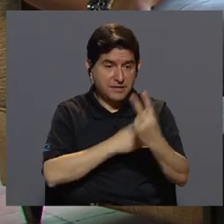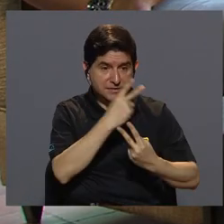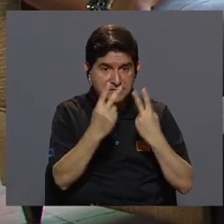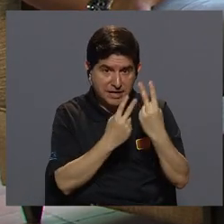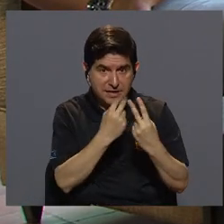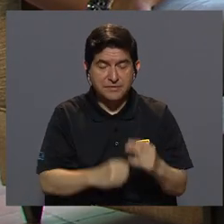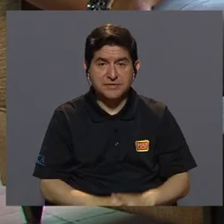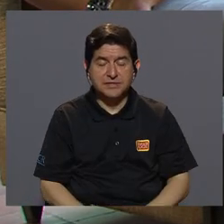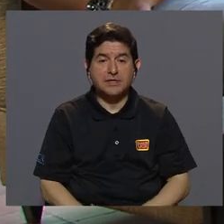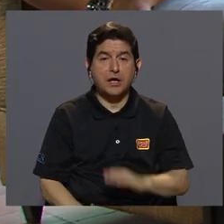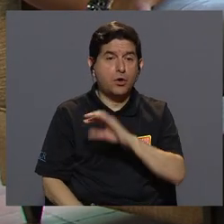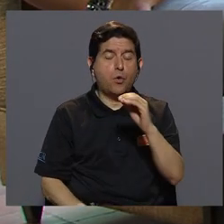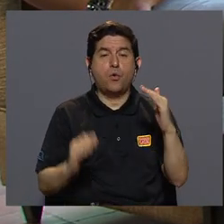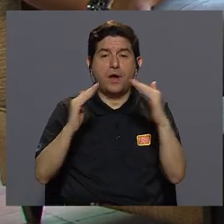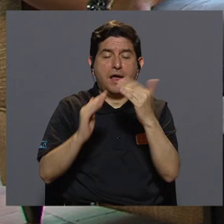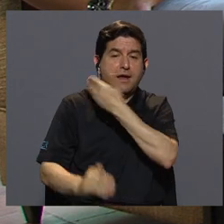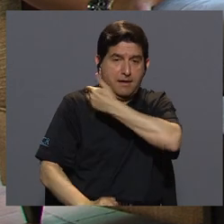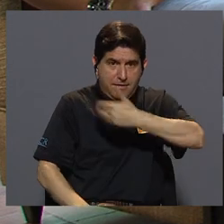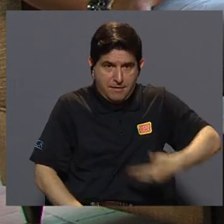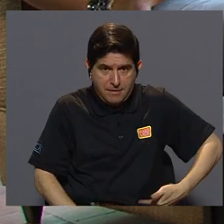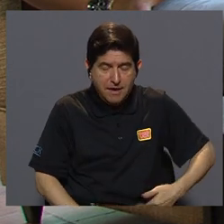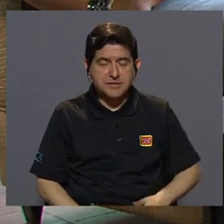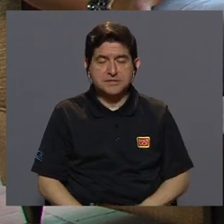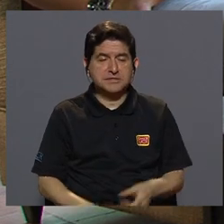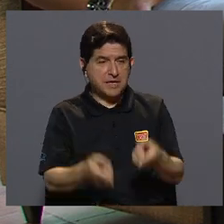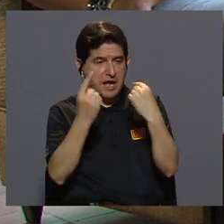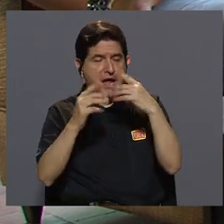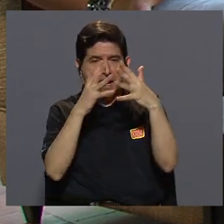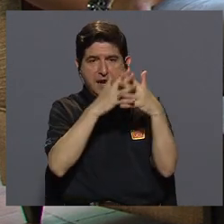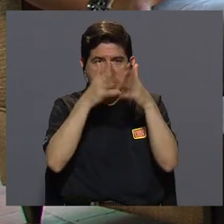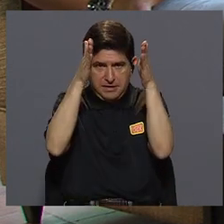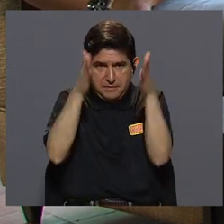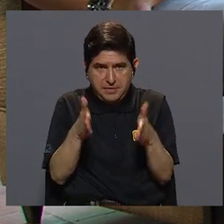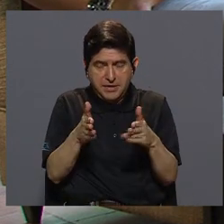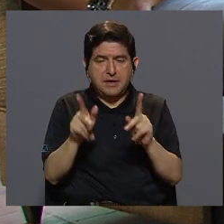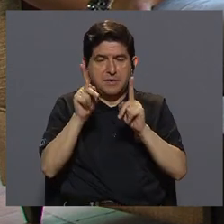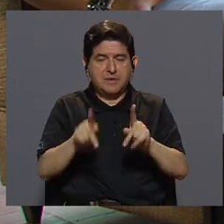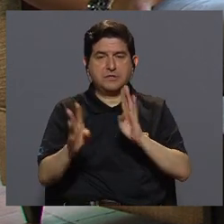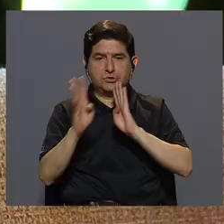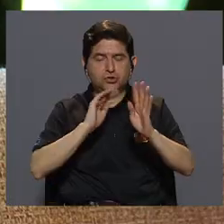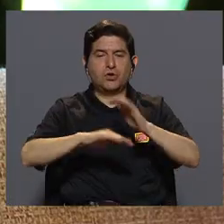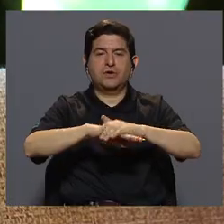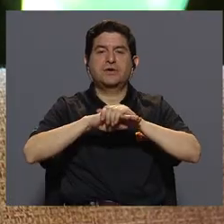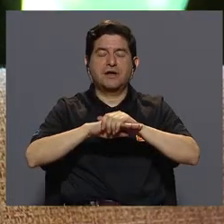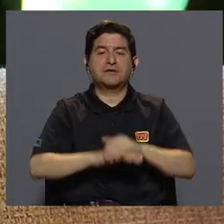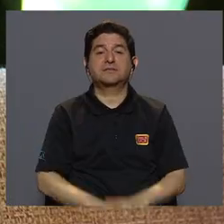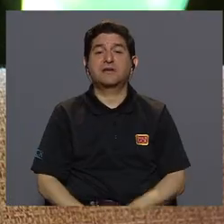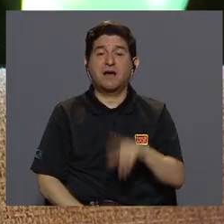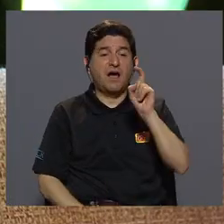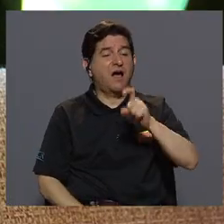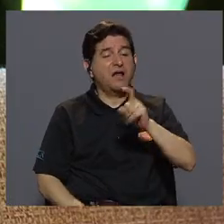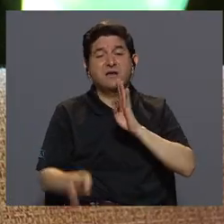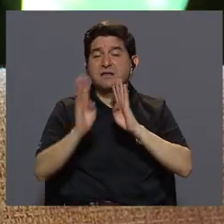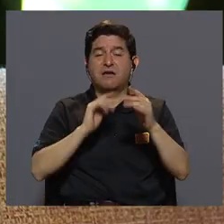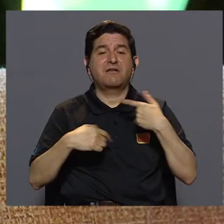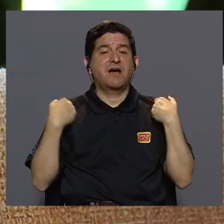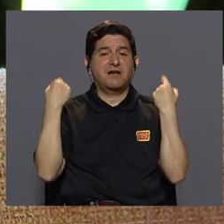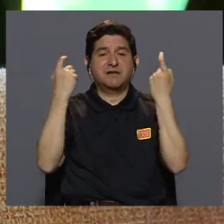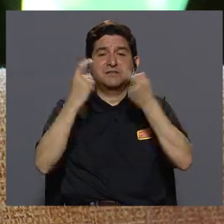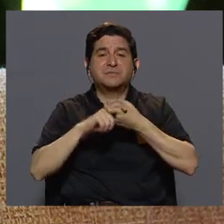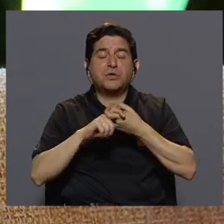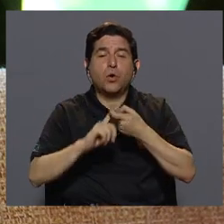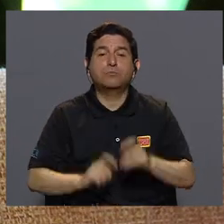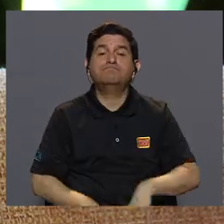le visitaban, o en casa presidencial, cuando le visitaban estadounidenses o personas que hablasen inglés, tenían que hablar en español. Tenía que hablar